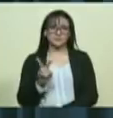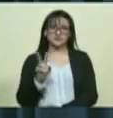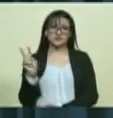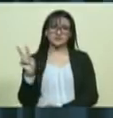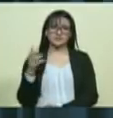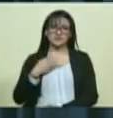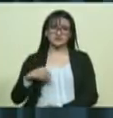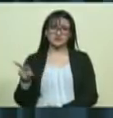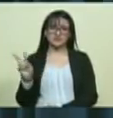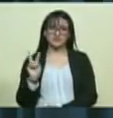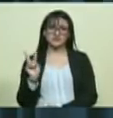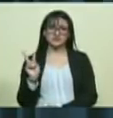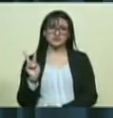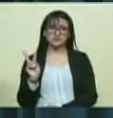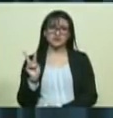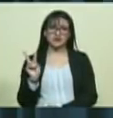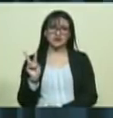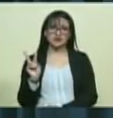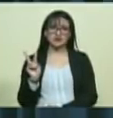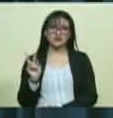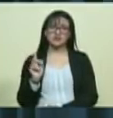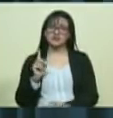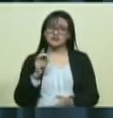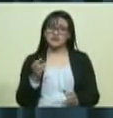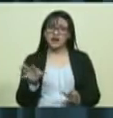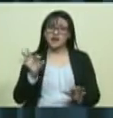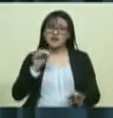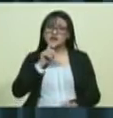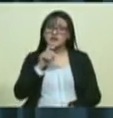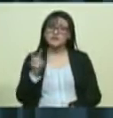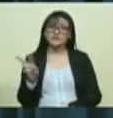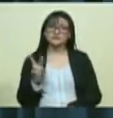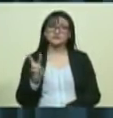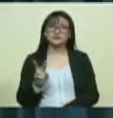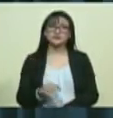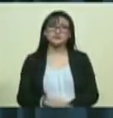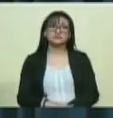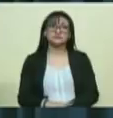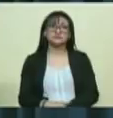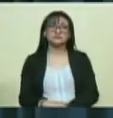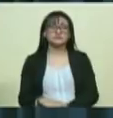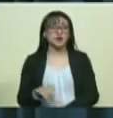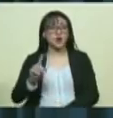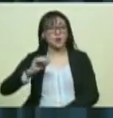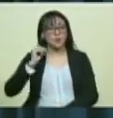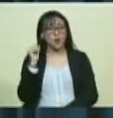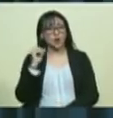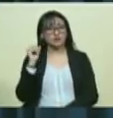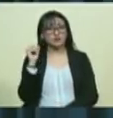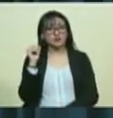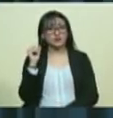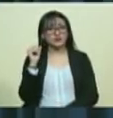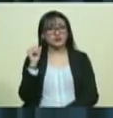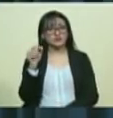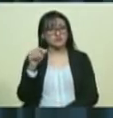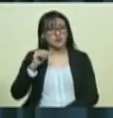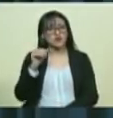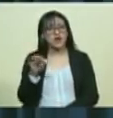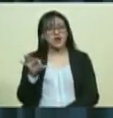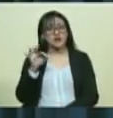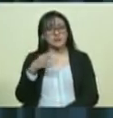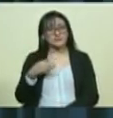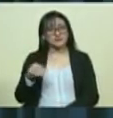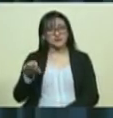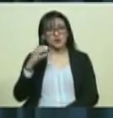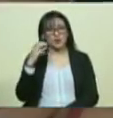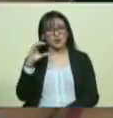es una verdad de perogrullo pero hay que repetir las eligen venezuela no en bogotá en bogotá eligen al presidente de